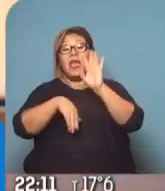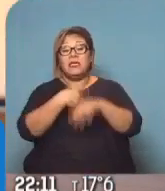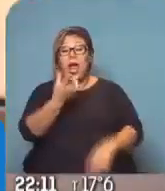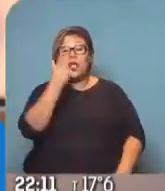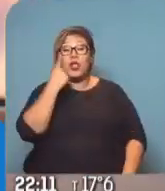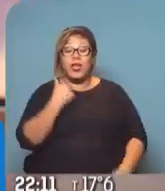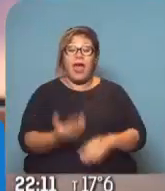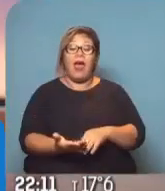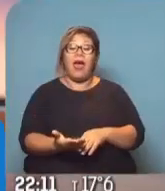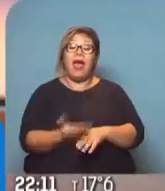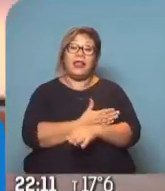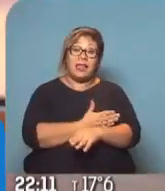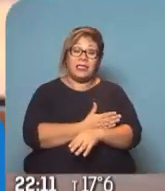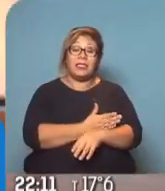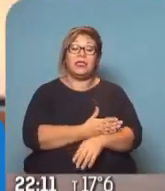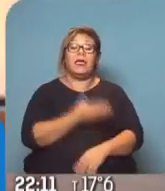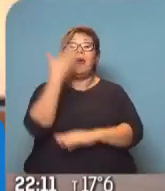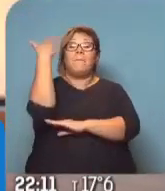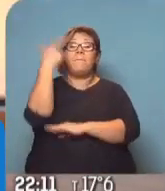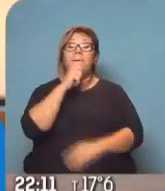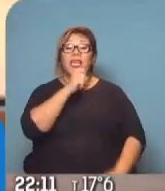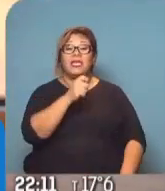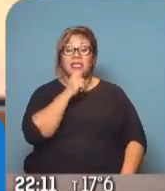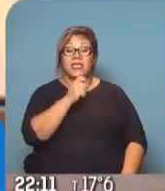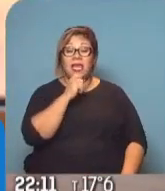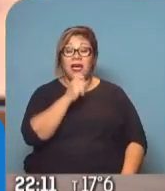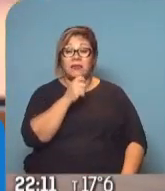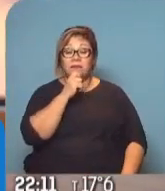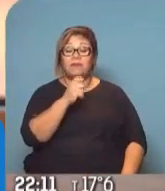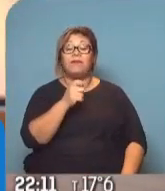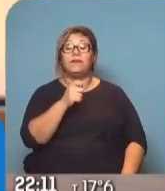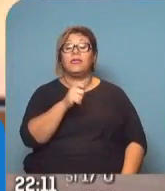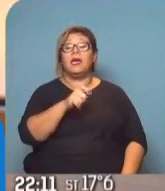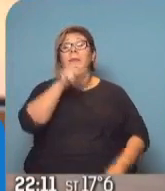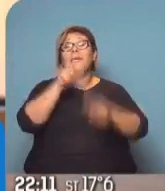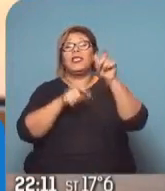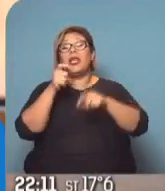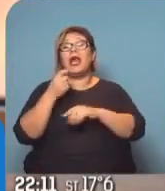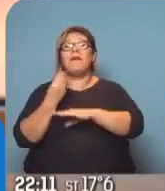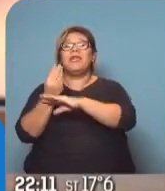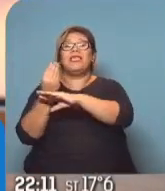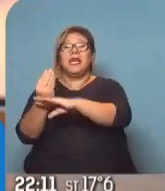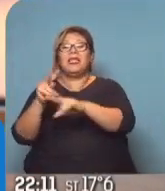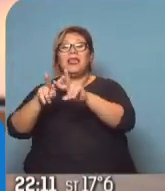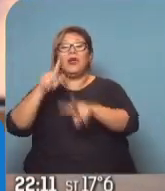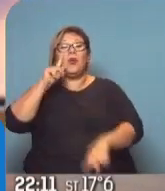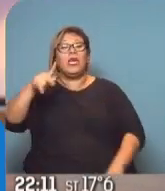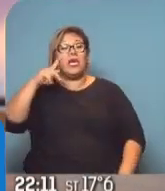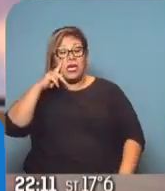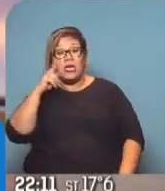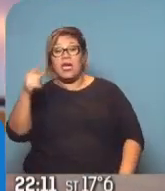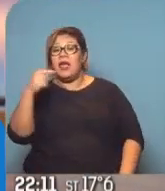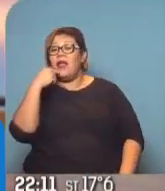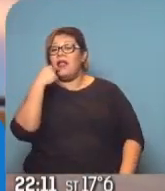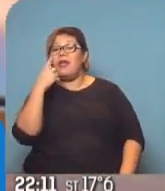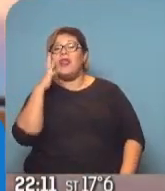ecuatoriano, una conferencia de prensa por los principales representantes de Wikileaks denunciando que Assange lo estaban